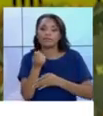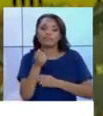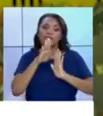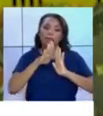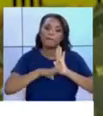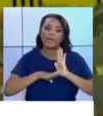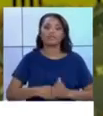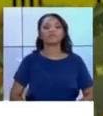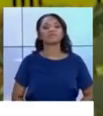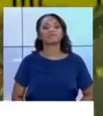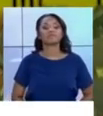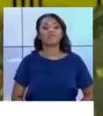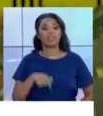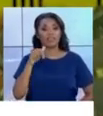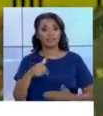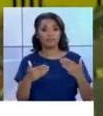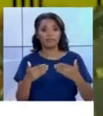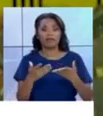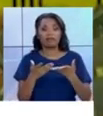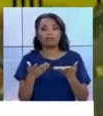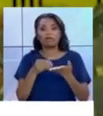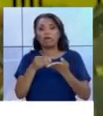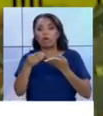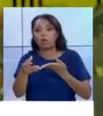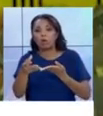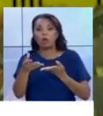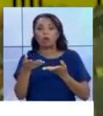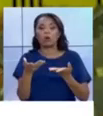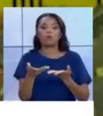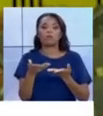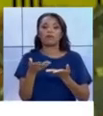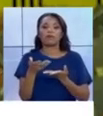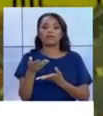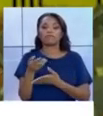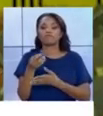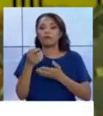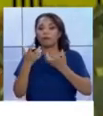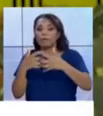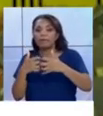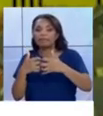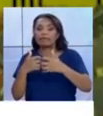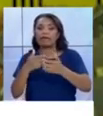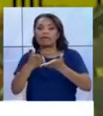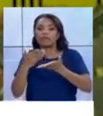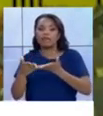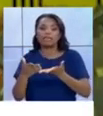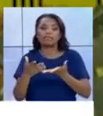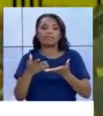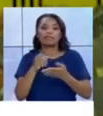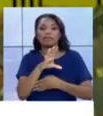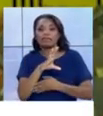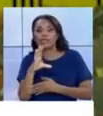insumos nuestros productores no pueden seguir comprando esos insumos a empresas que lo venden con 500 o